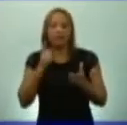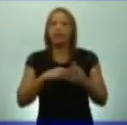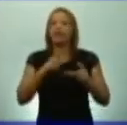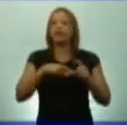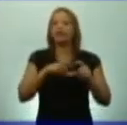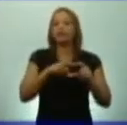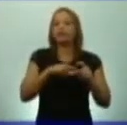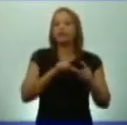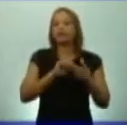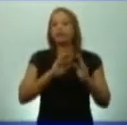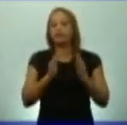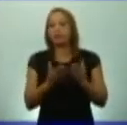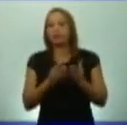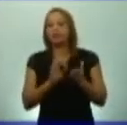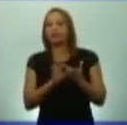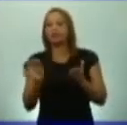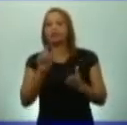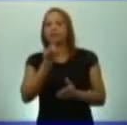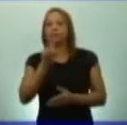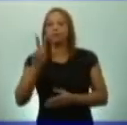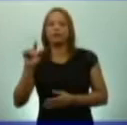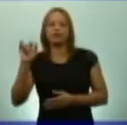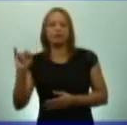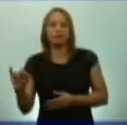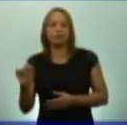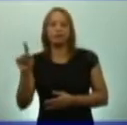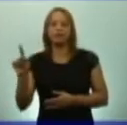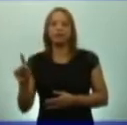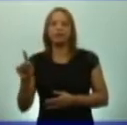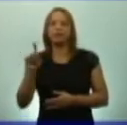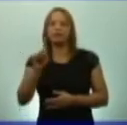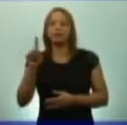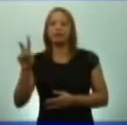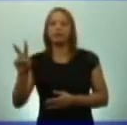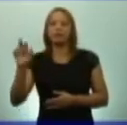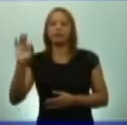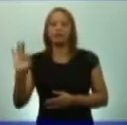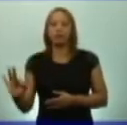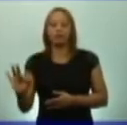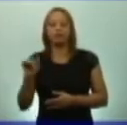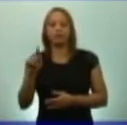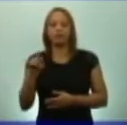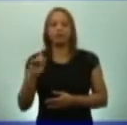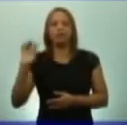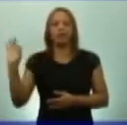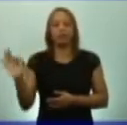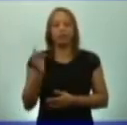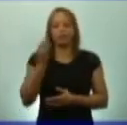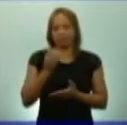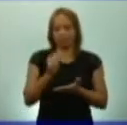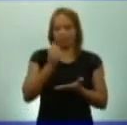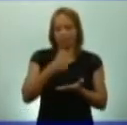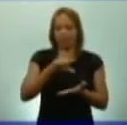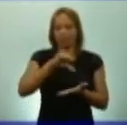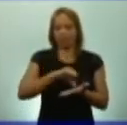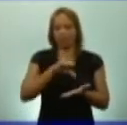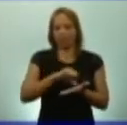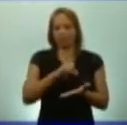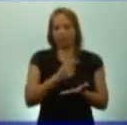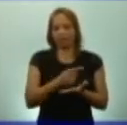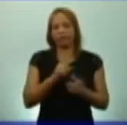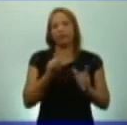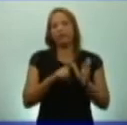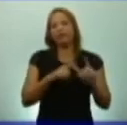páginas 121 a la 128 y en los centros del perfeccionamiento en su libro